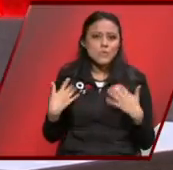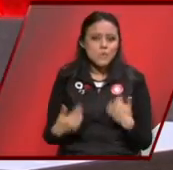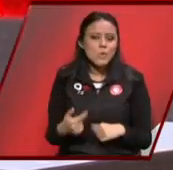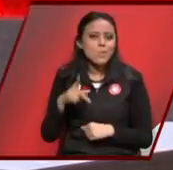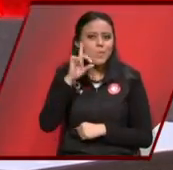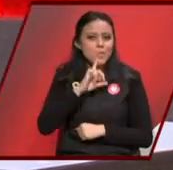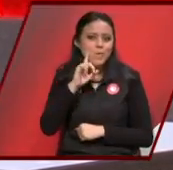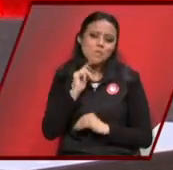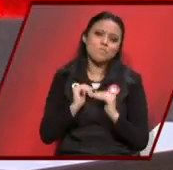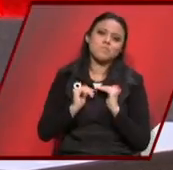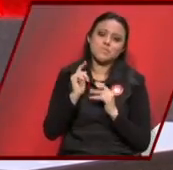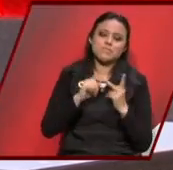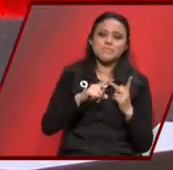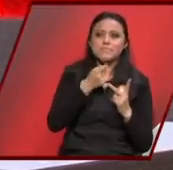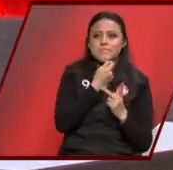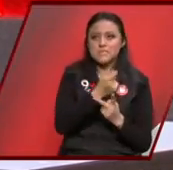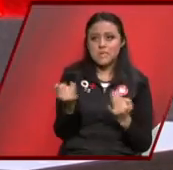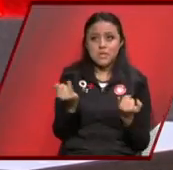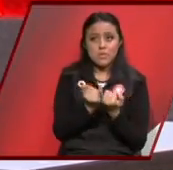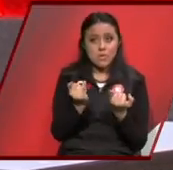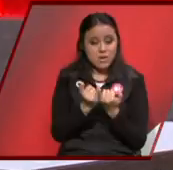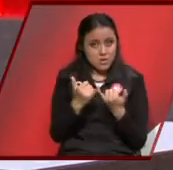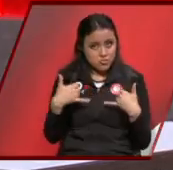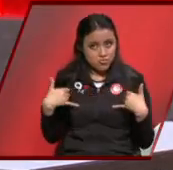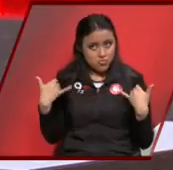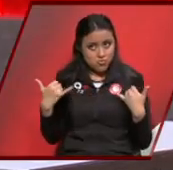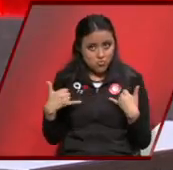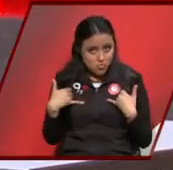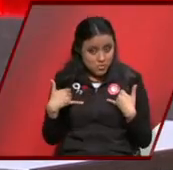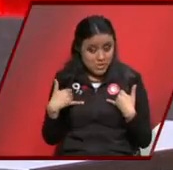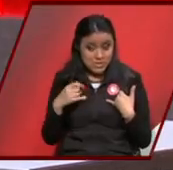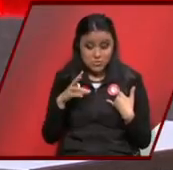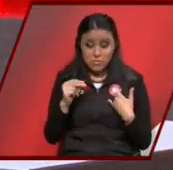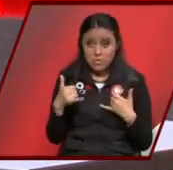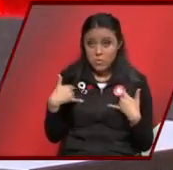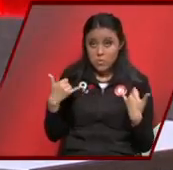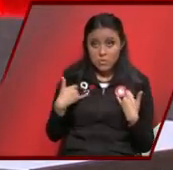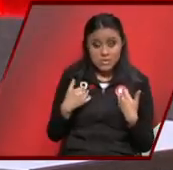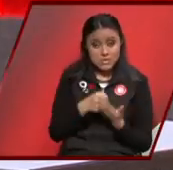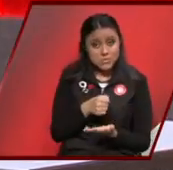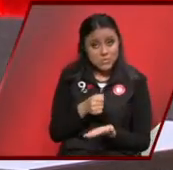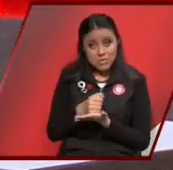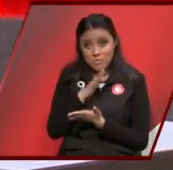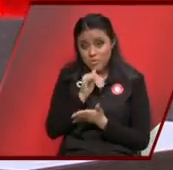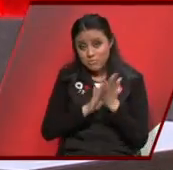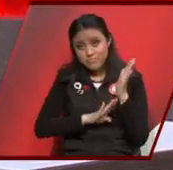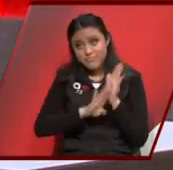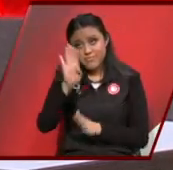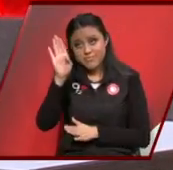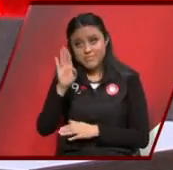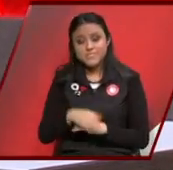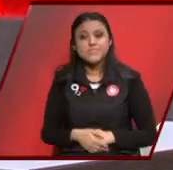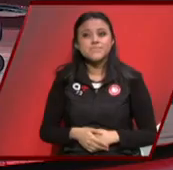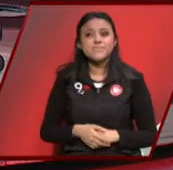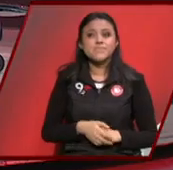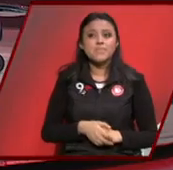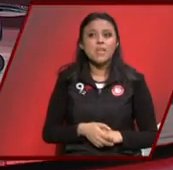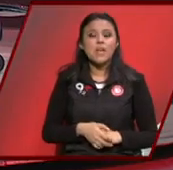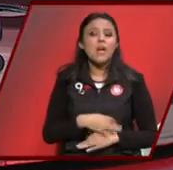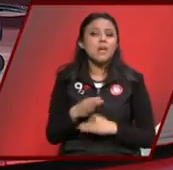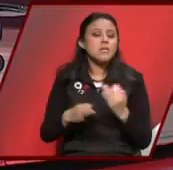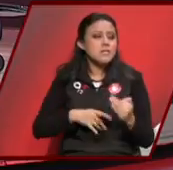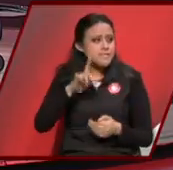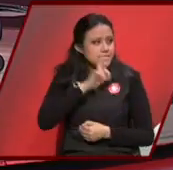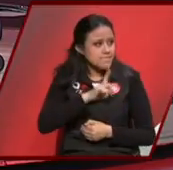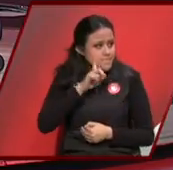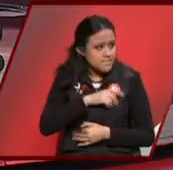por delante para atender a los niños, pero de la mano los jóvenes. Sin jóvenes, esta ciudad no podemos sacarla adelante. Las campañas están dirigidas